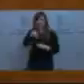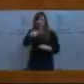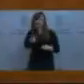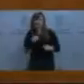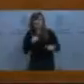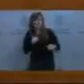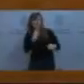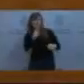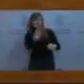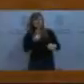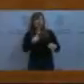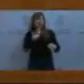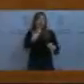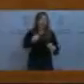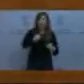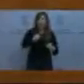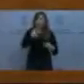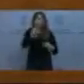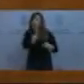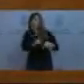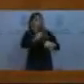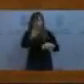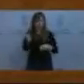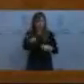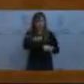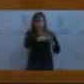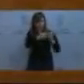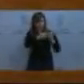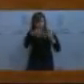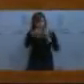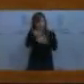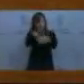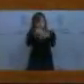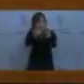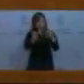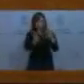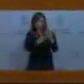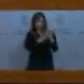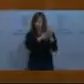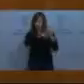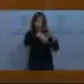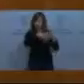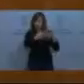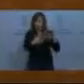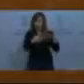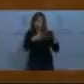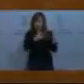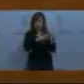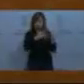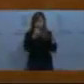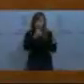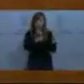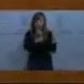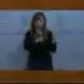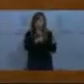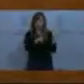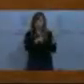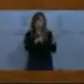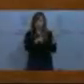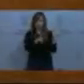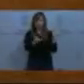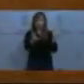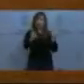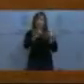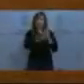dije. Aquí bien expresado. En este cuadro, como puede usted ver, se aprecian los códigos